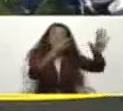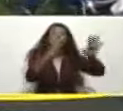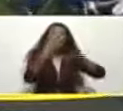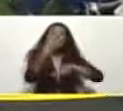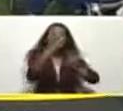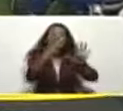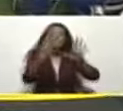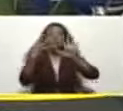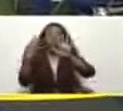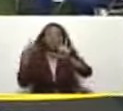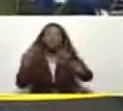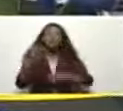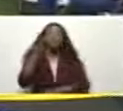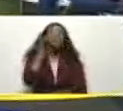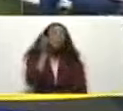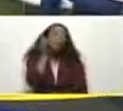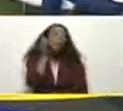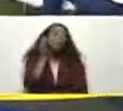12.928 mujeres.